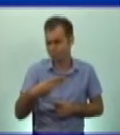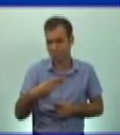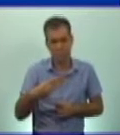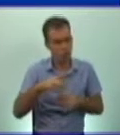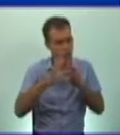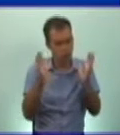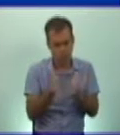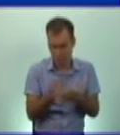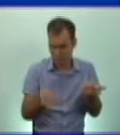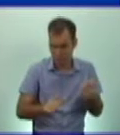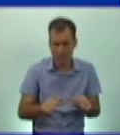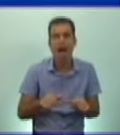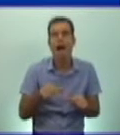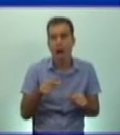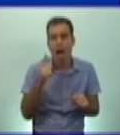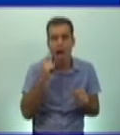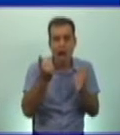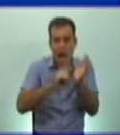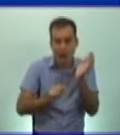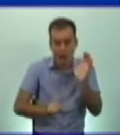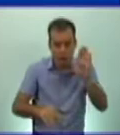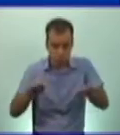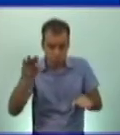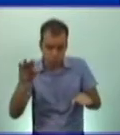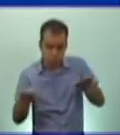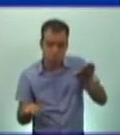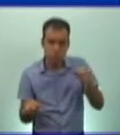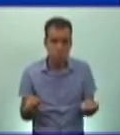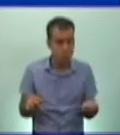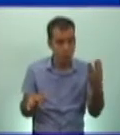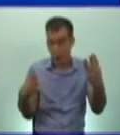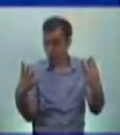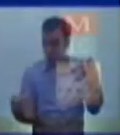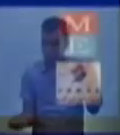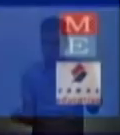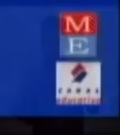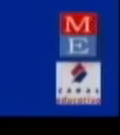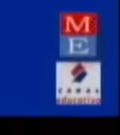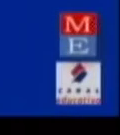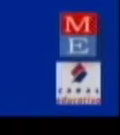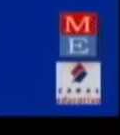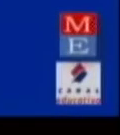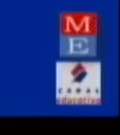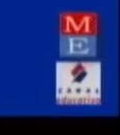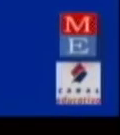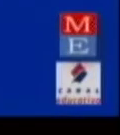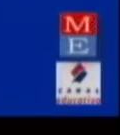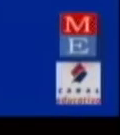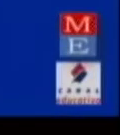energéticas. Ahora sí puedo decir que tengo una ecuación química completa.